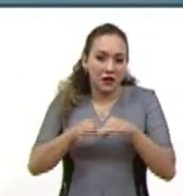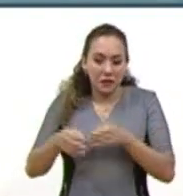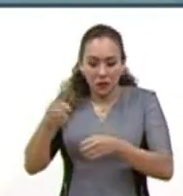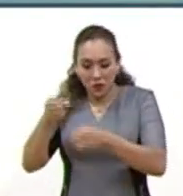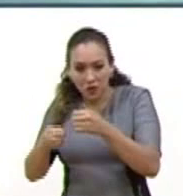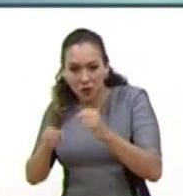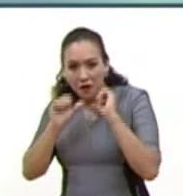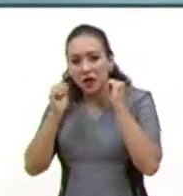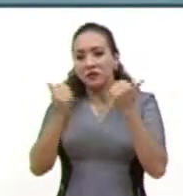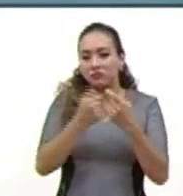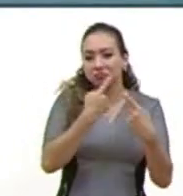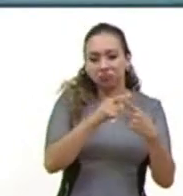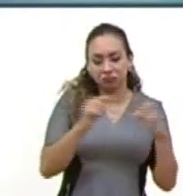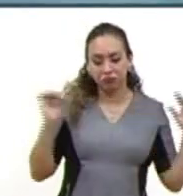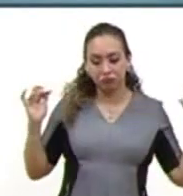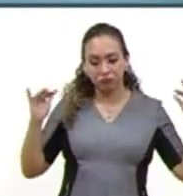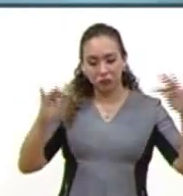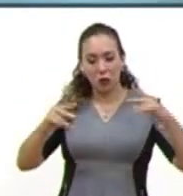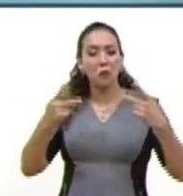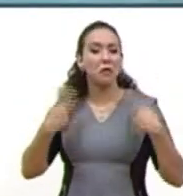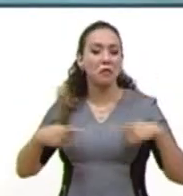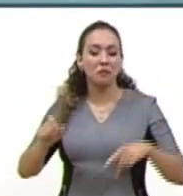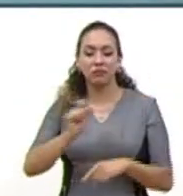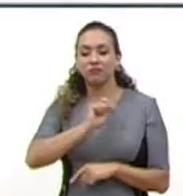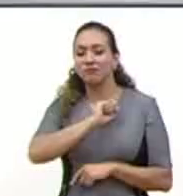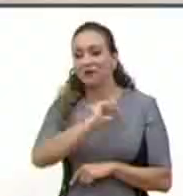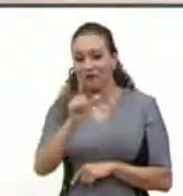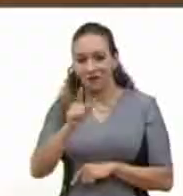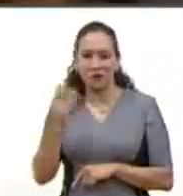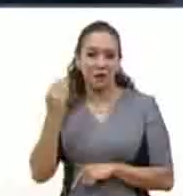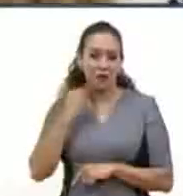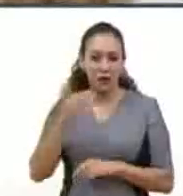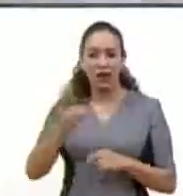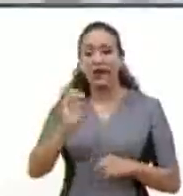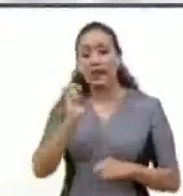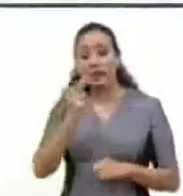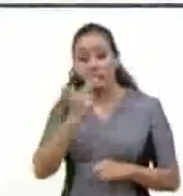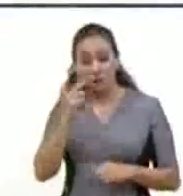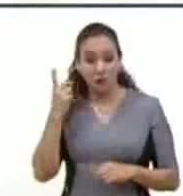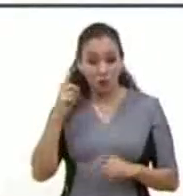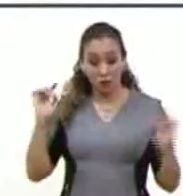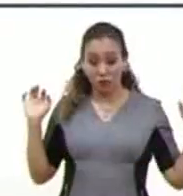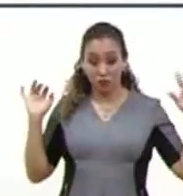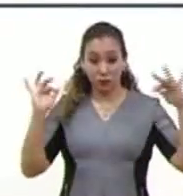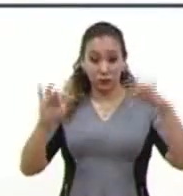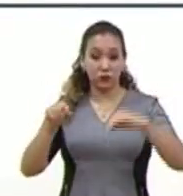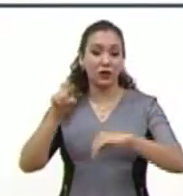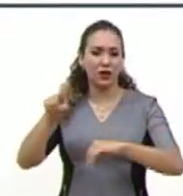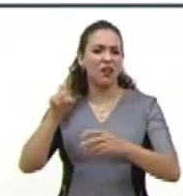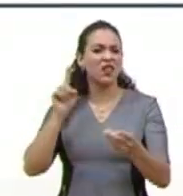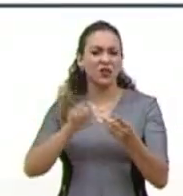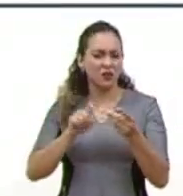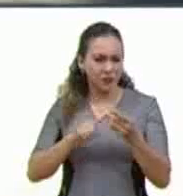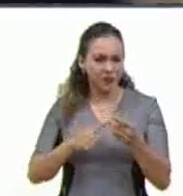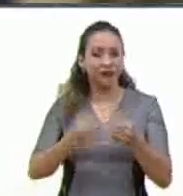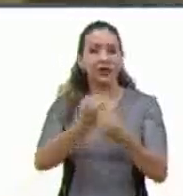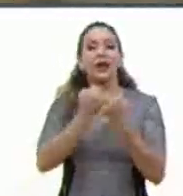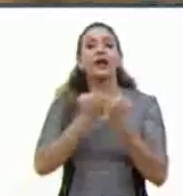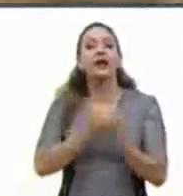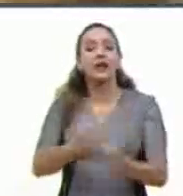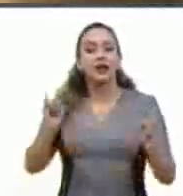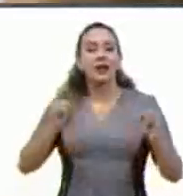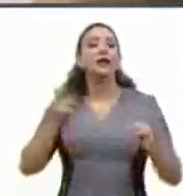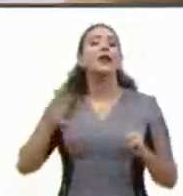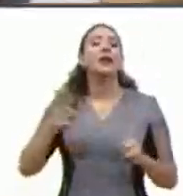sociedad civil, especialistas y académicos de dicha entidad, Chihuahua y Durango. El encuentro será inaugurado por la consejera de